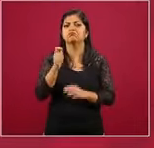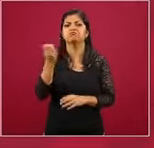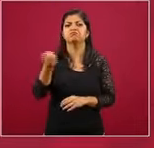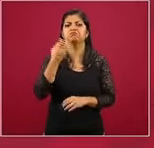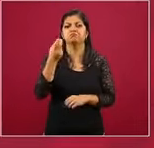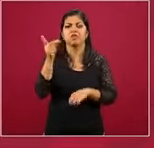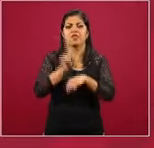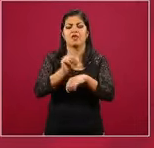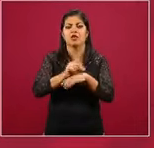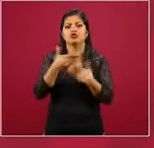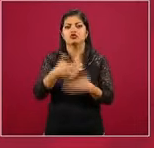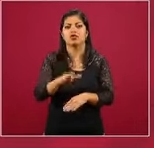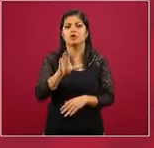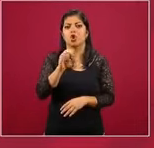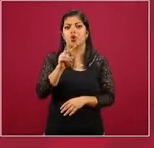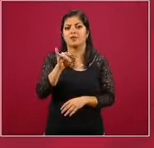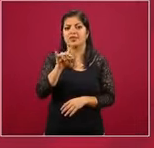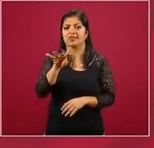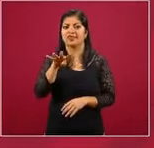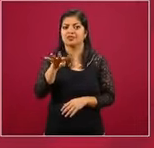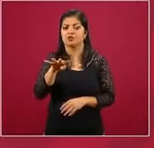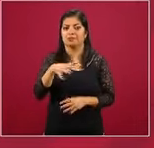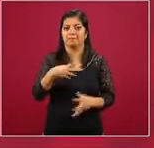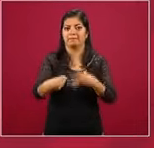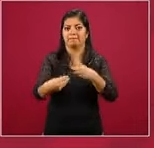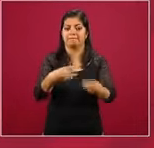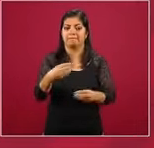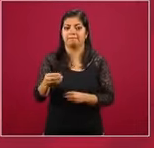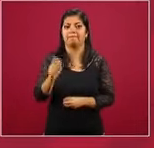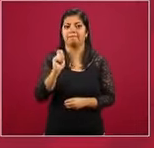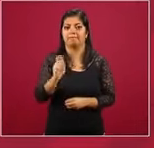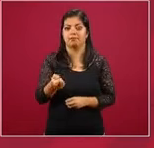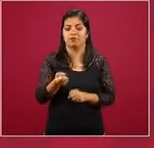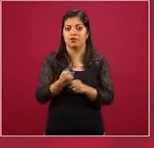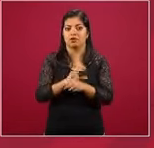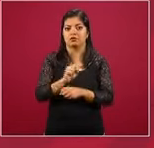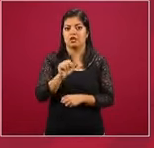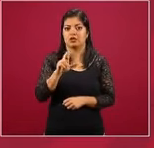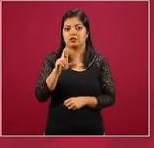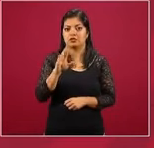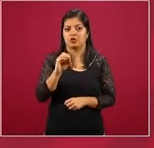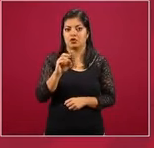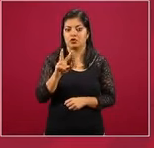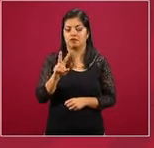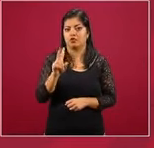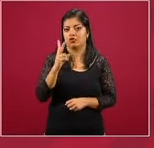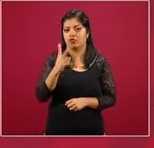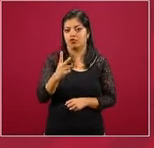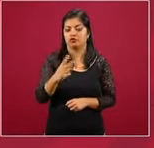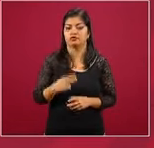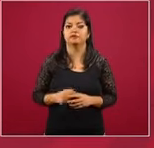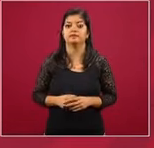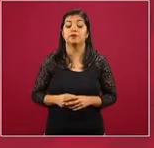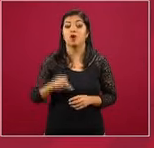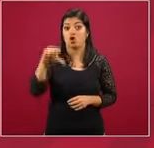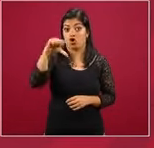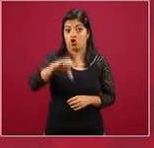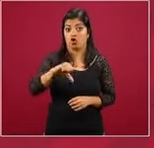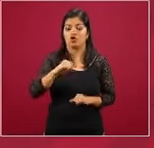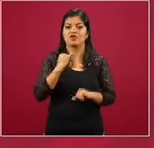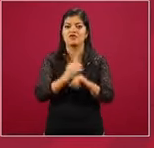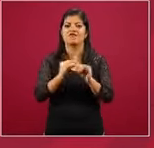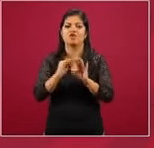diaria sobre COVID-19, la pandemia causada por el coronavirus SARS-CoV-2. Hoy vamos a tener el